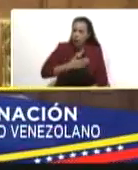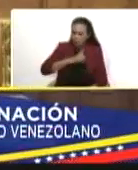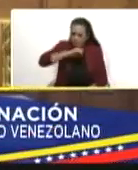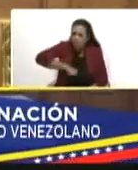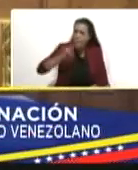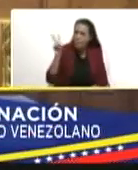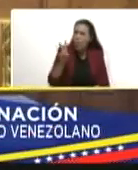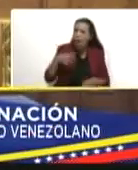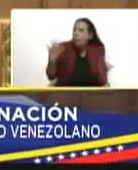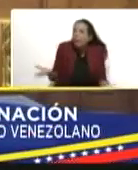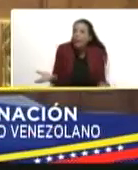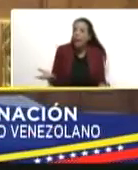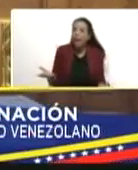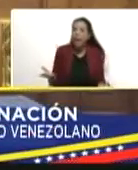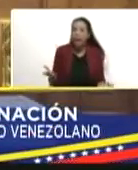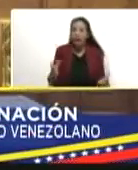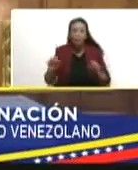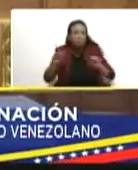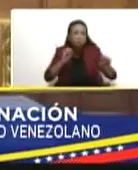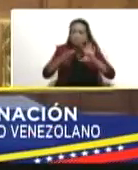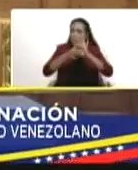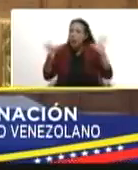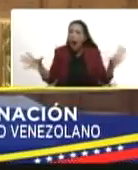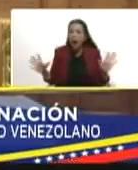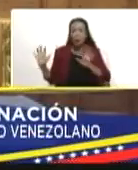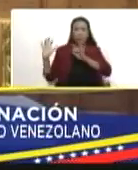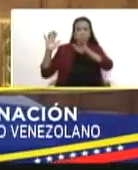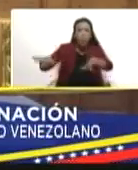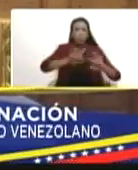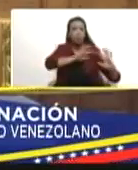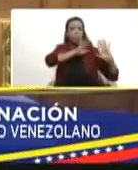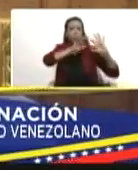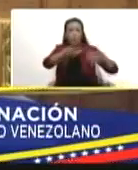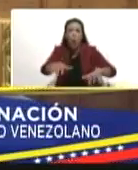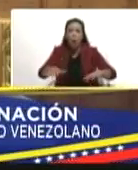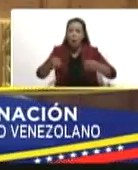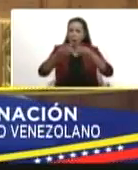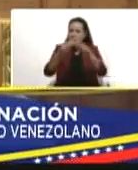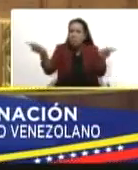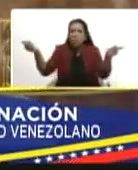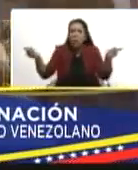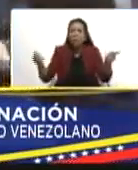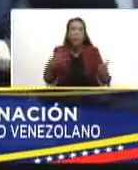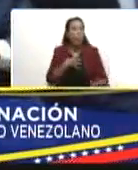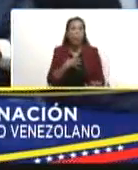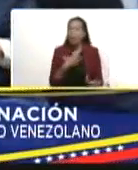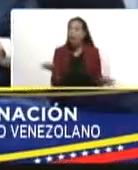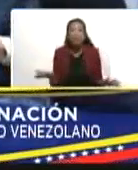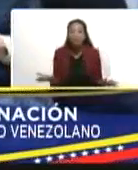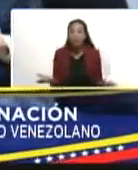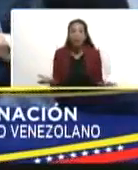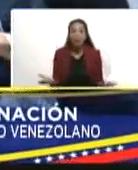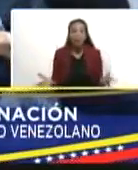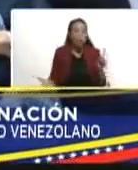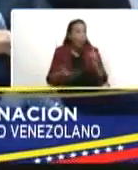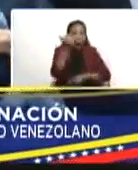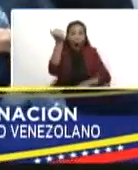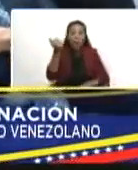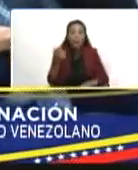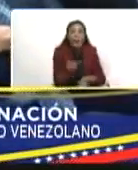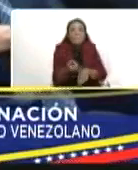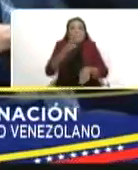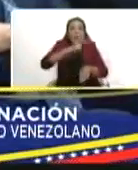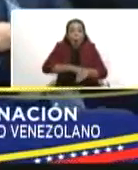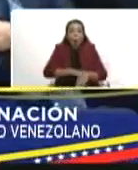venezolano la desmovilización que no han logrado ni lograrán y lo que hay es peor